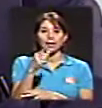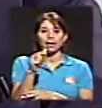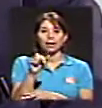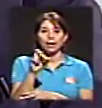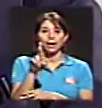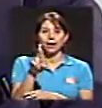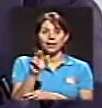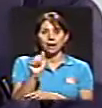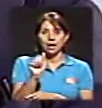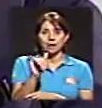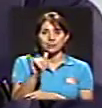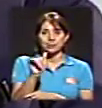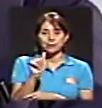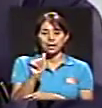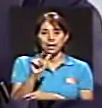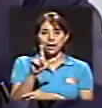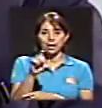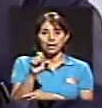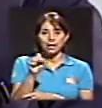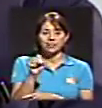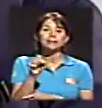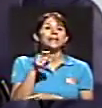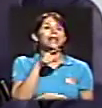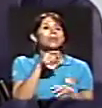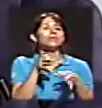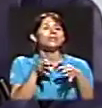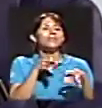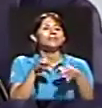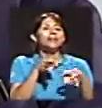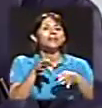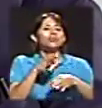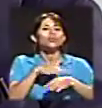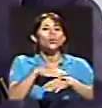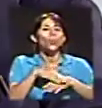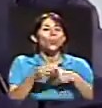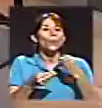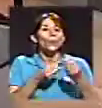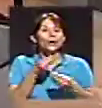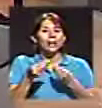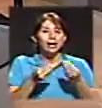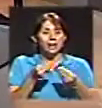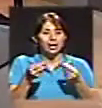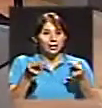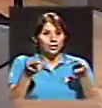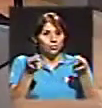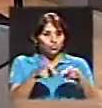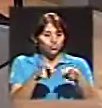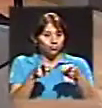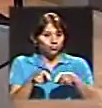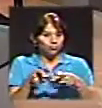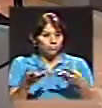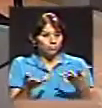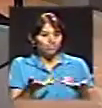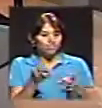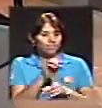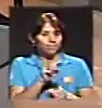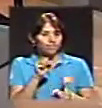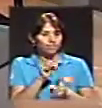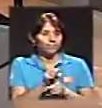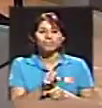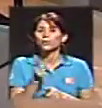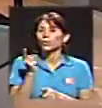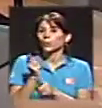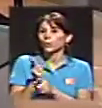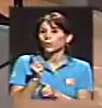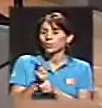Nos estaba explicando de la cuadratura del círculo. Correcto, correcto.